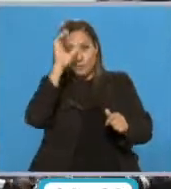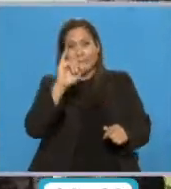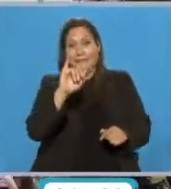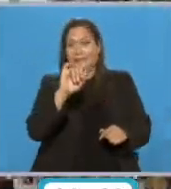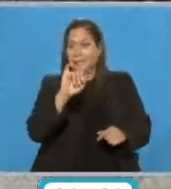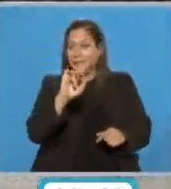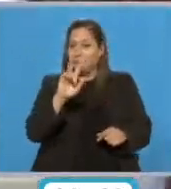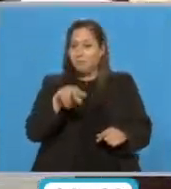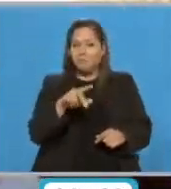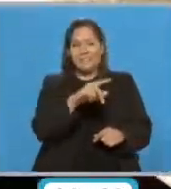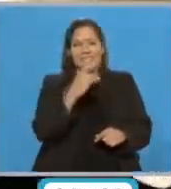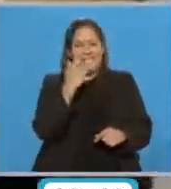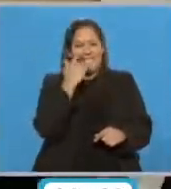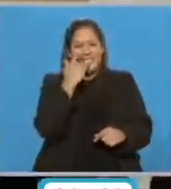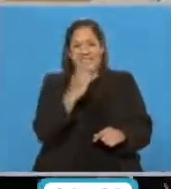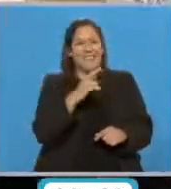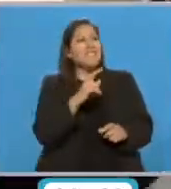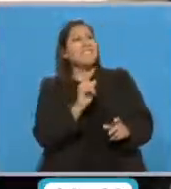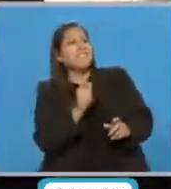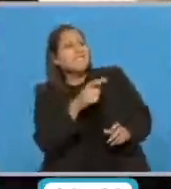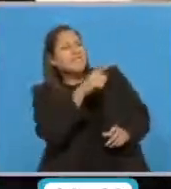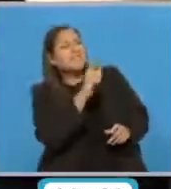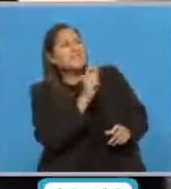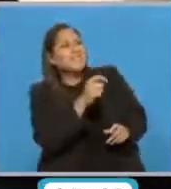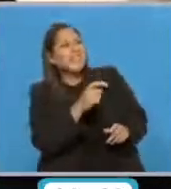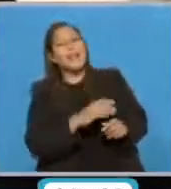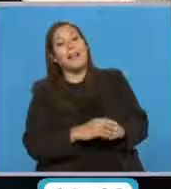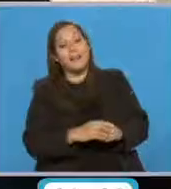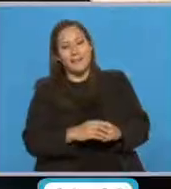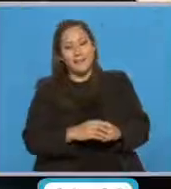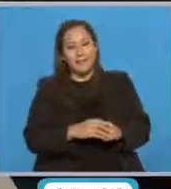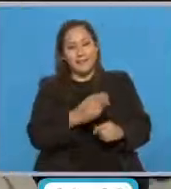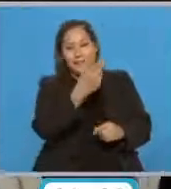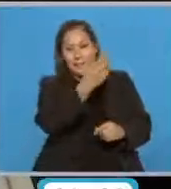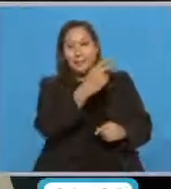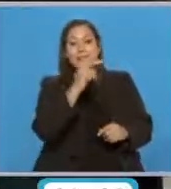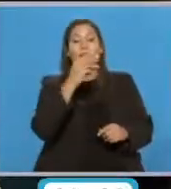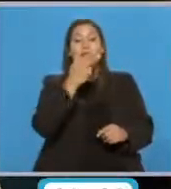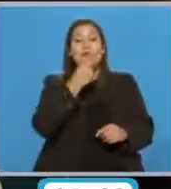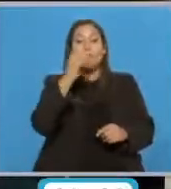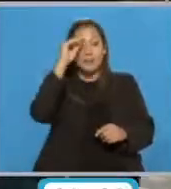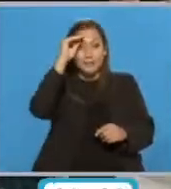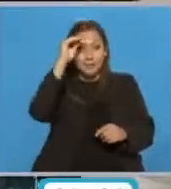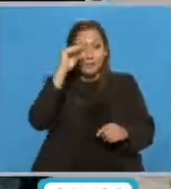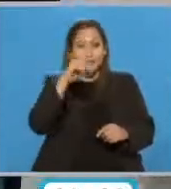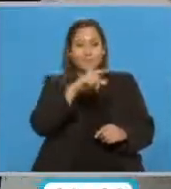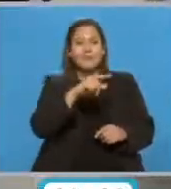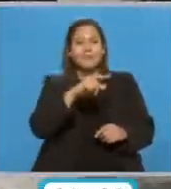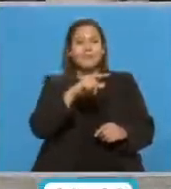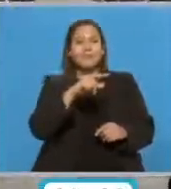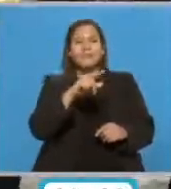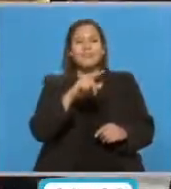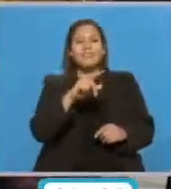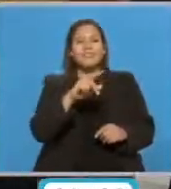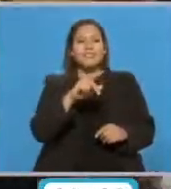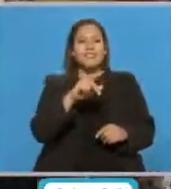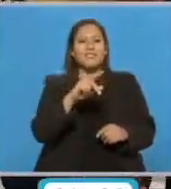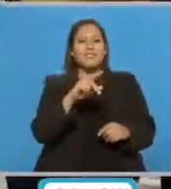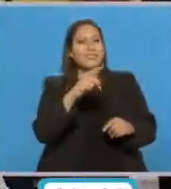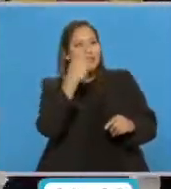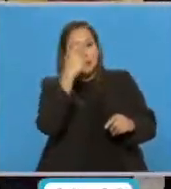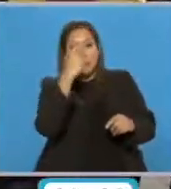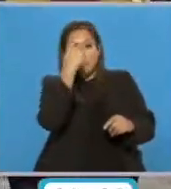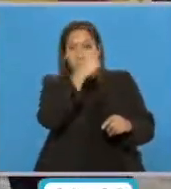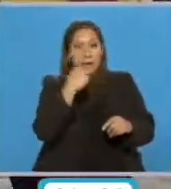pues está rara, ¿no? No sabemos qué es. Es un señor ¿Un señor qué? que no quiere saber su